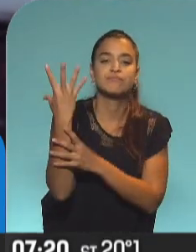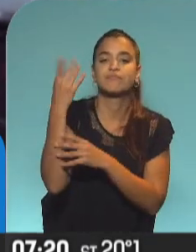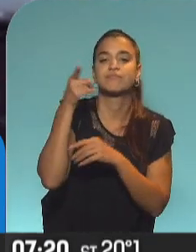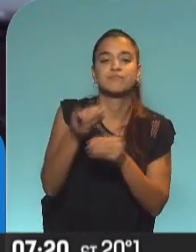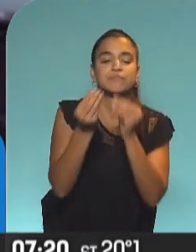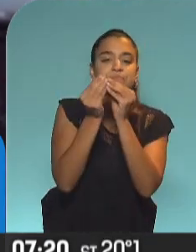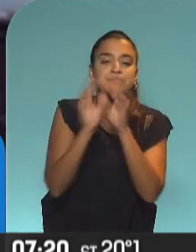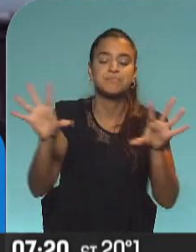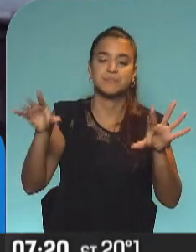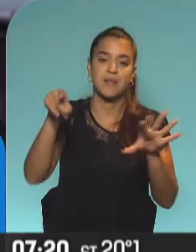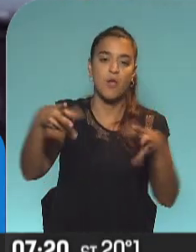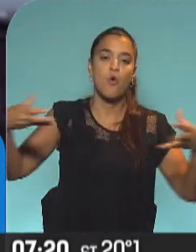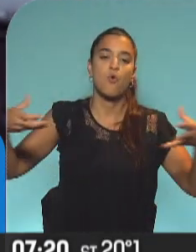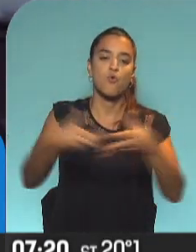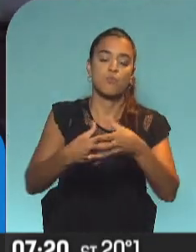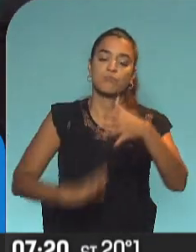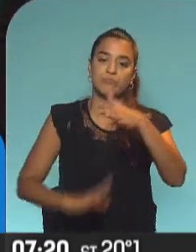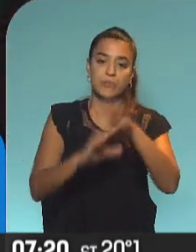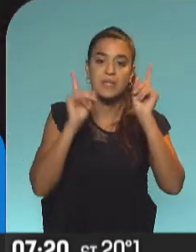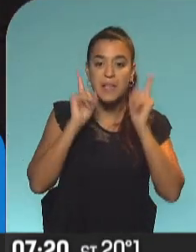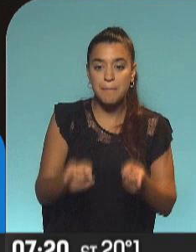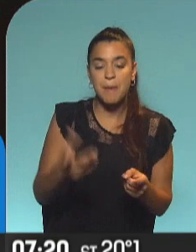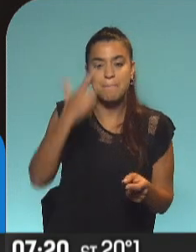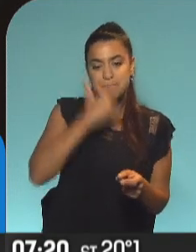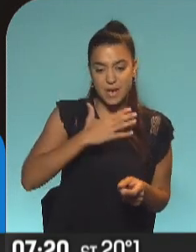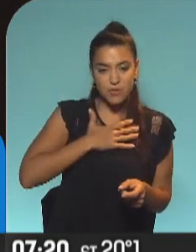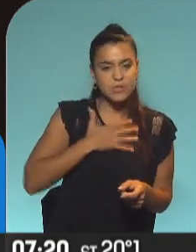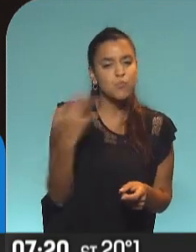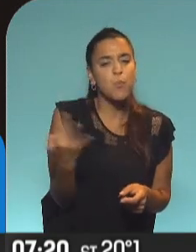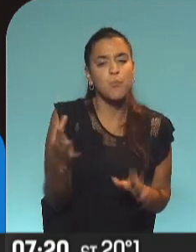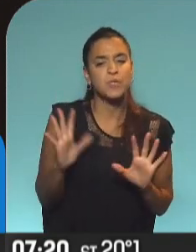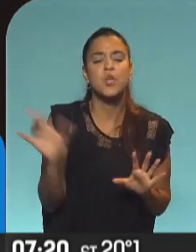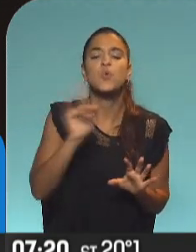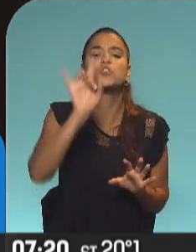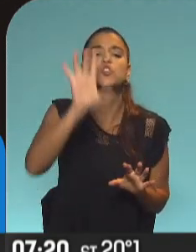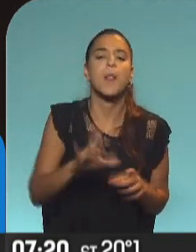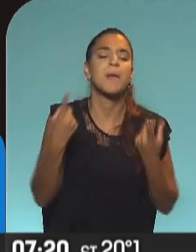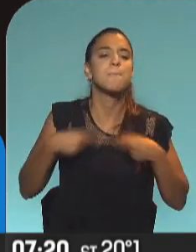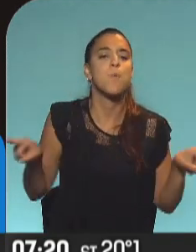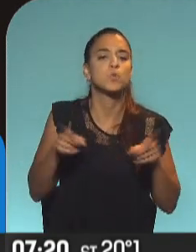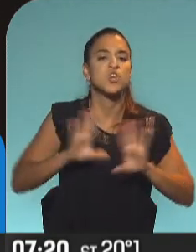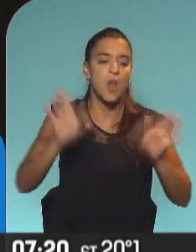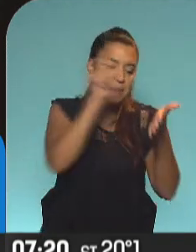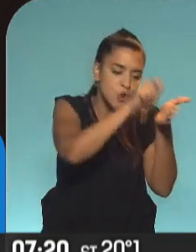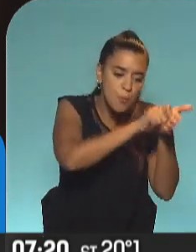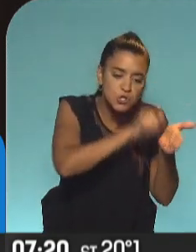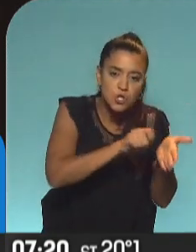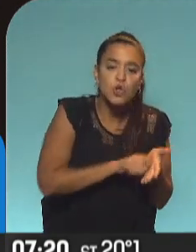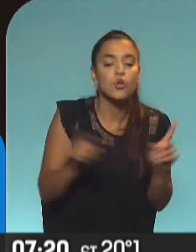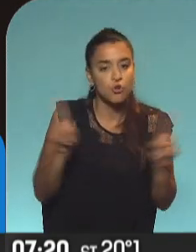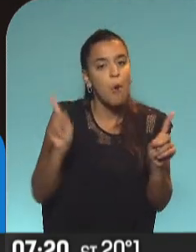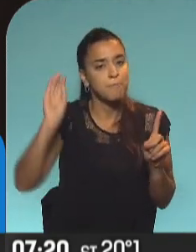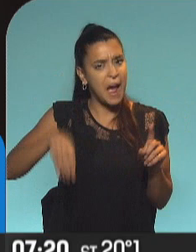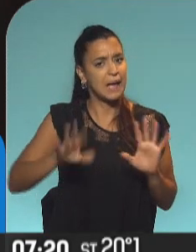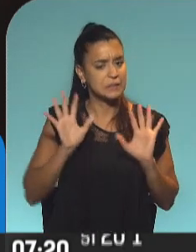máter de ese grupo y aparte de eso tenía una personalidad muy especial no era solamente un músico y un compositor de edad bastante